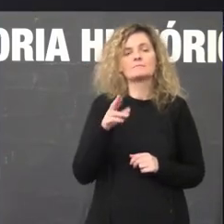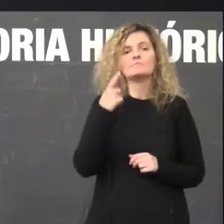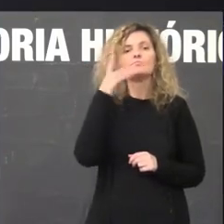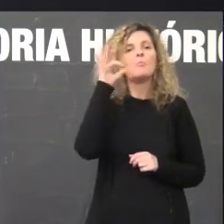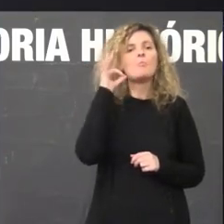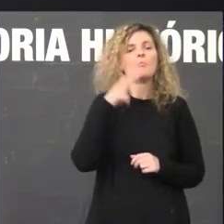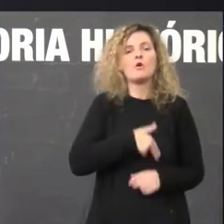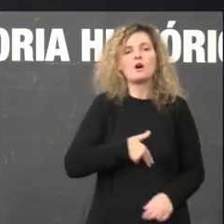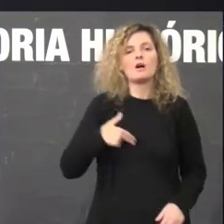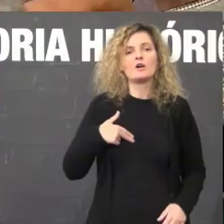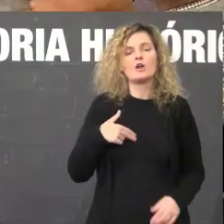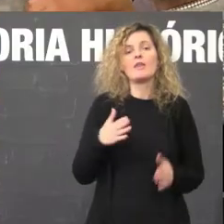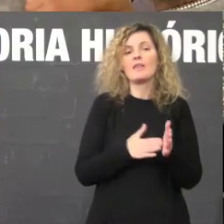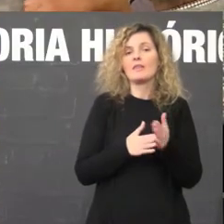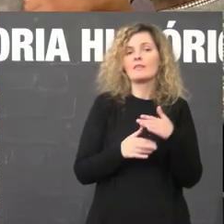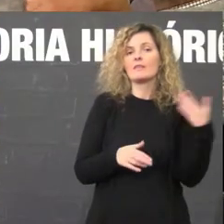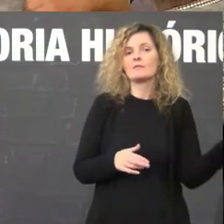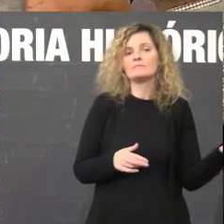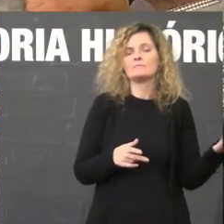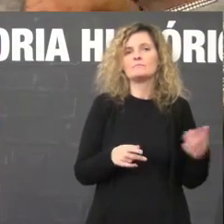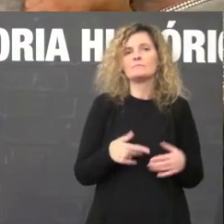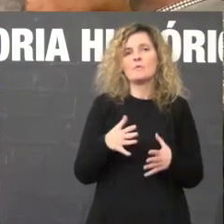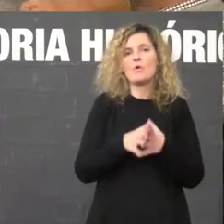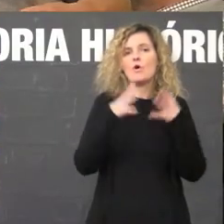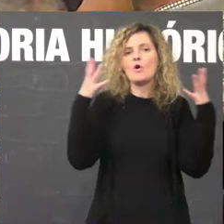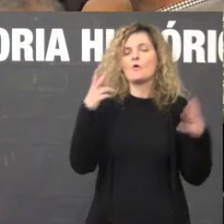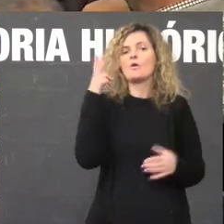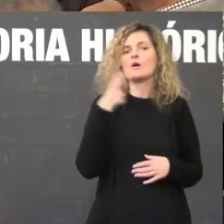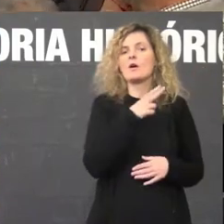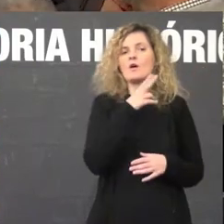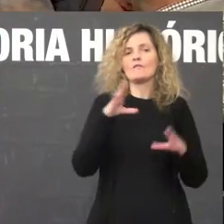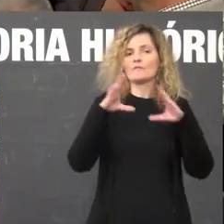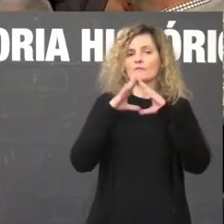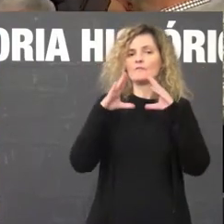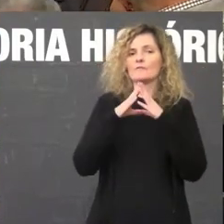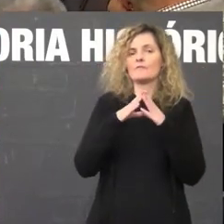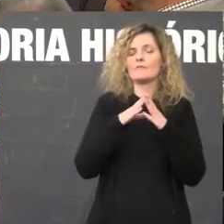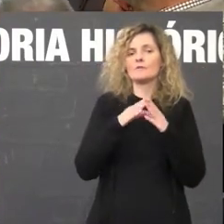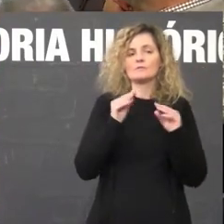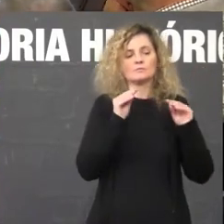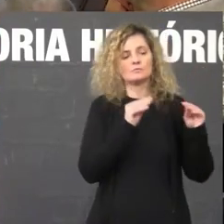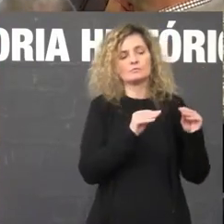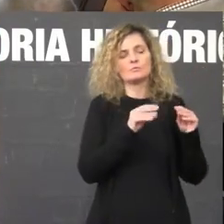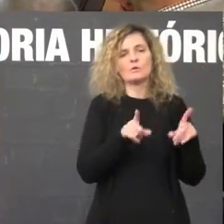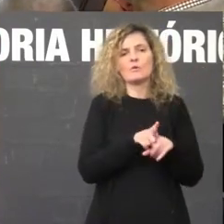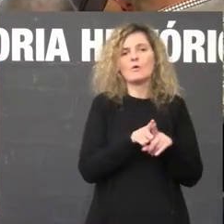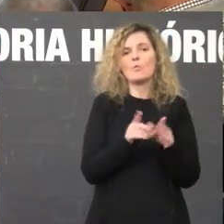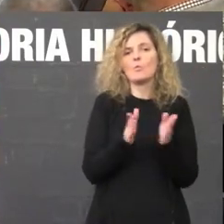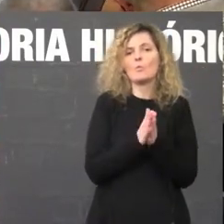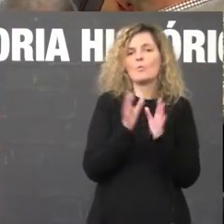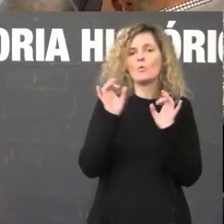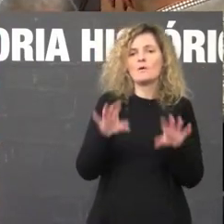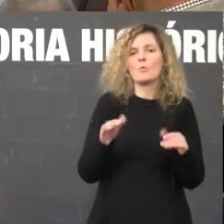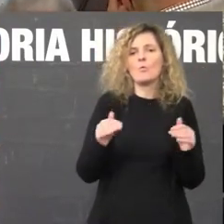muller nacionalista de esquerdas cun grande compromiso feminista. O seu, como dos seus